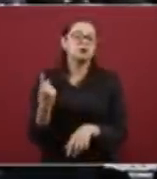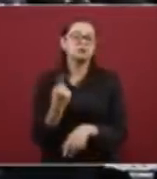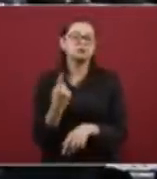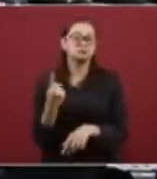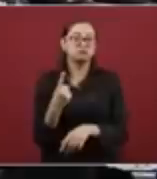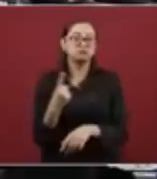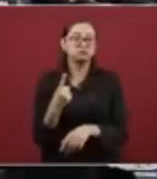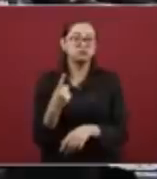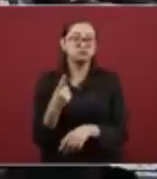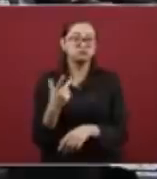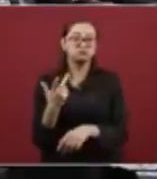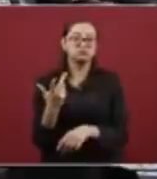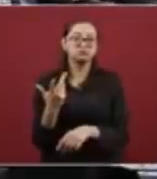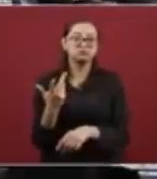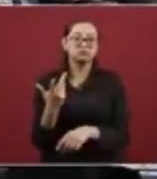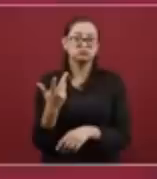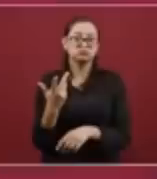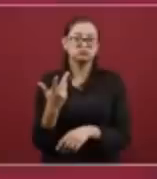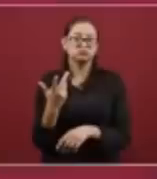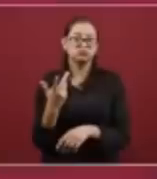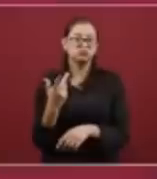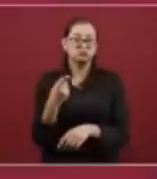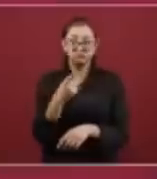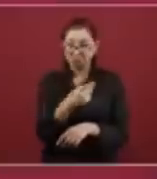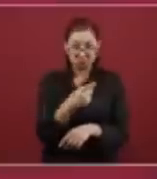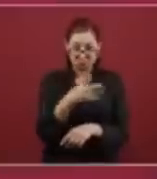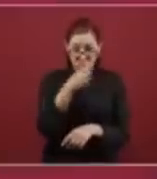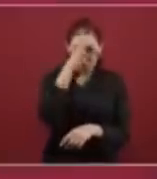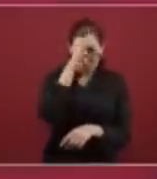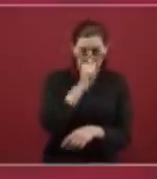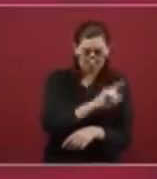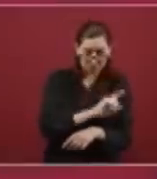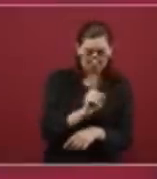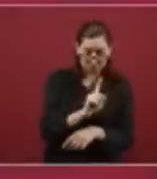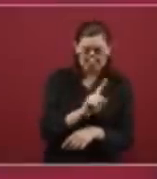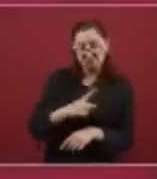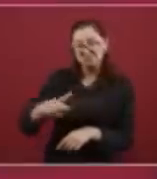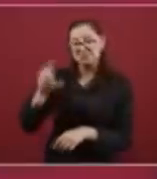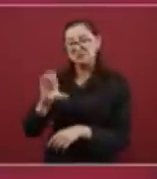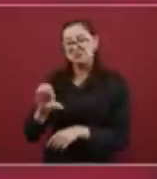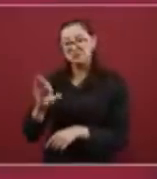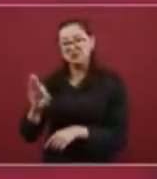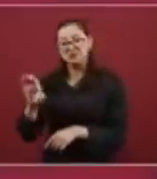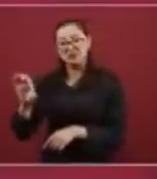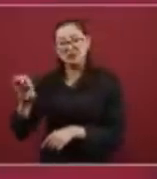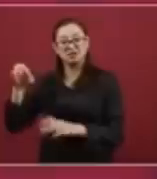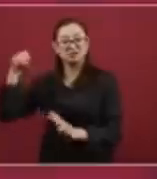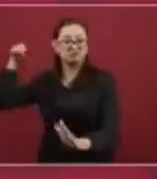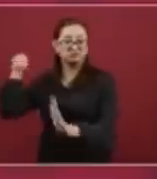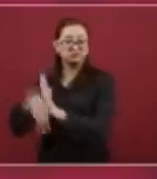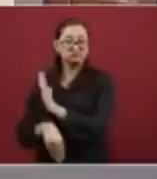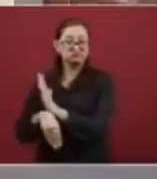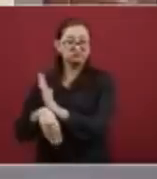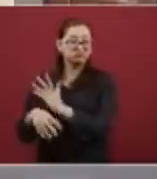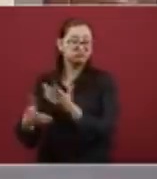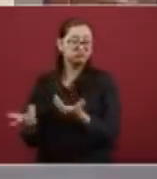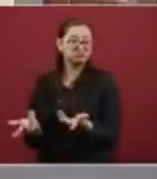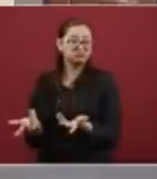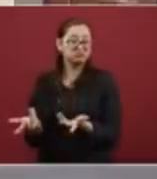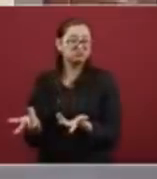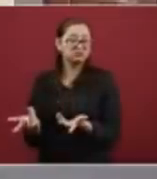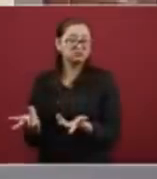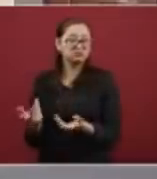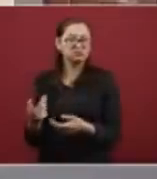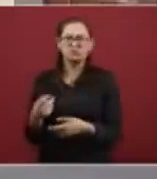quiebra de la Comisión Federal de Electricidad. ¿Y ha notado apertura de estas empresas? Sí, para… Sí,